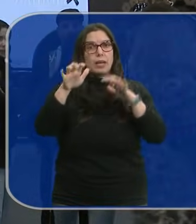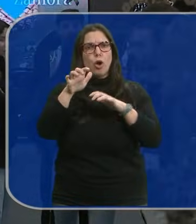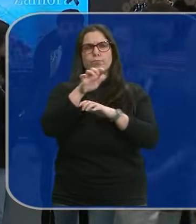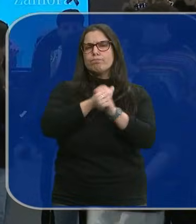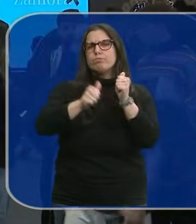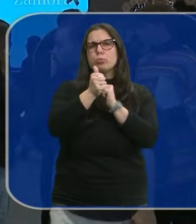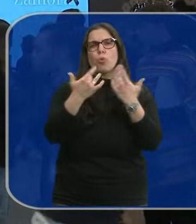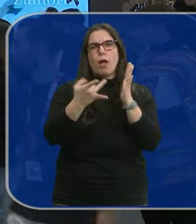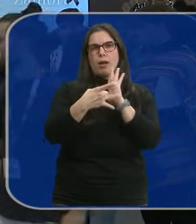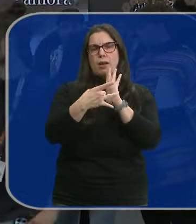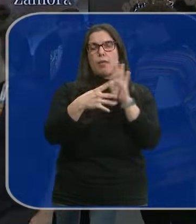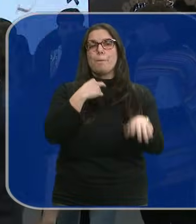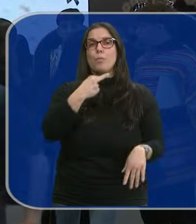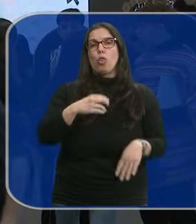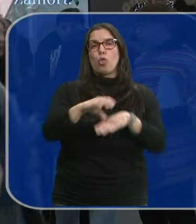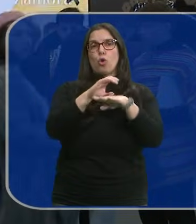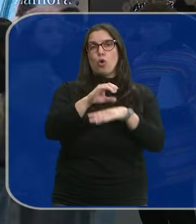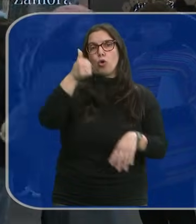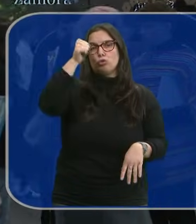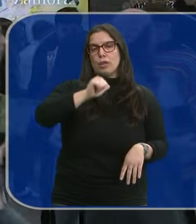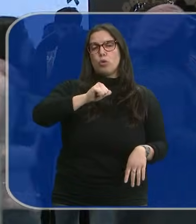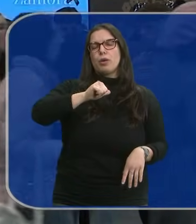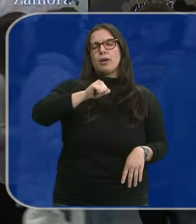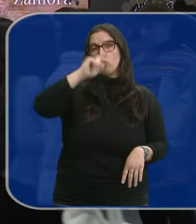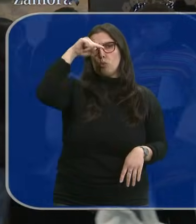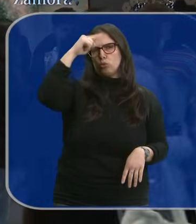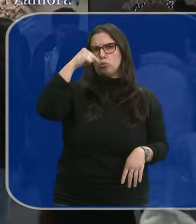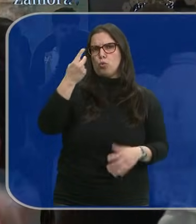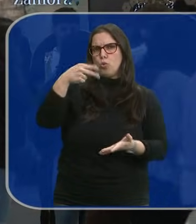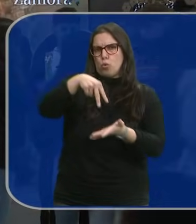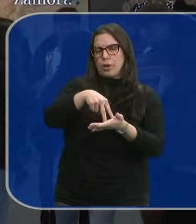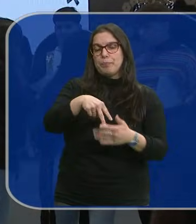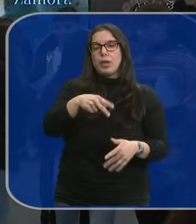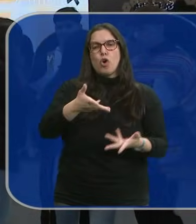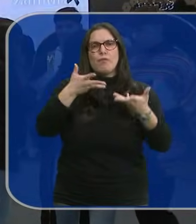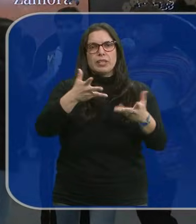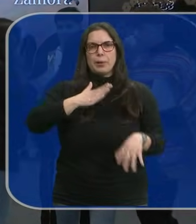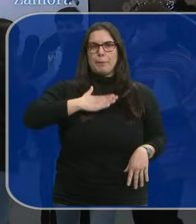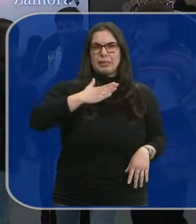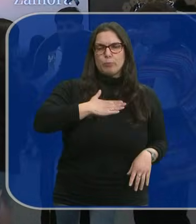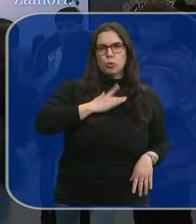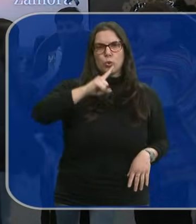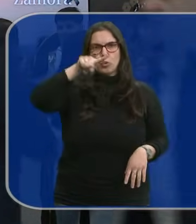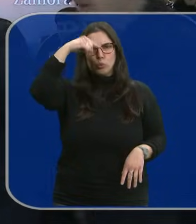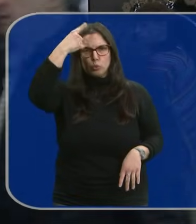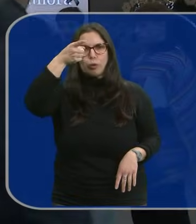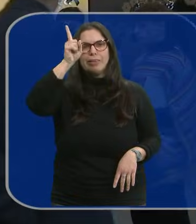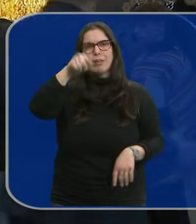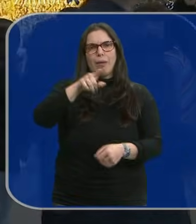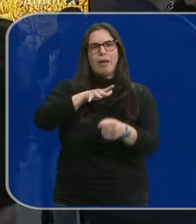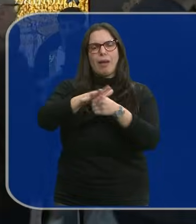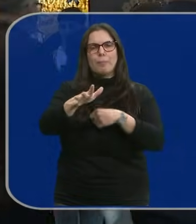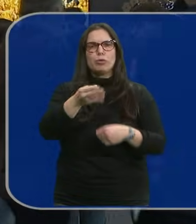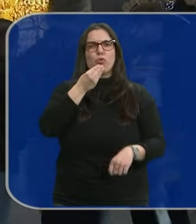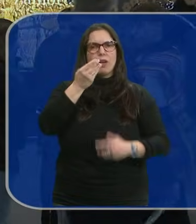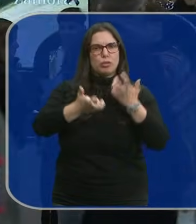la calidad, así lo aseguraba el consejero de Cultura, Gonzalo Santonja. Ofertas de patrimonio, de cultura, pero también en áreas como la gastronomía, el